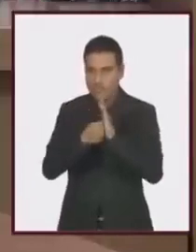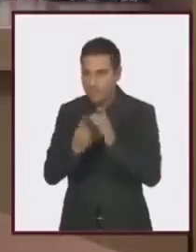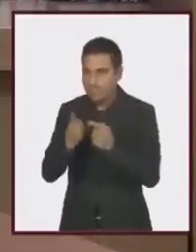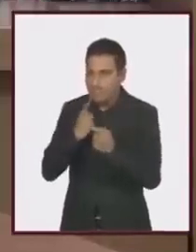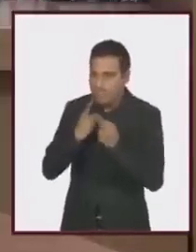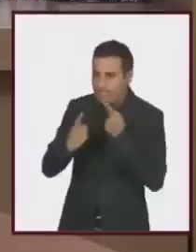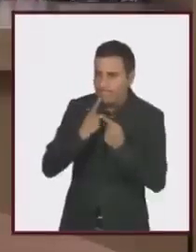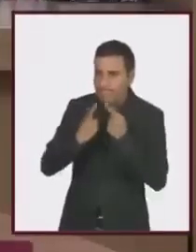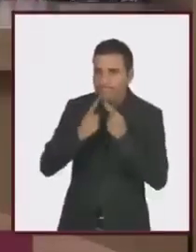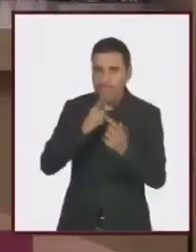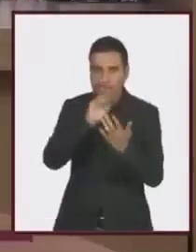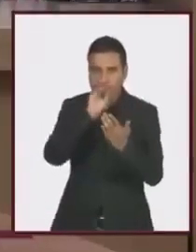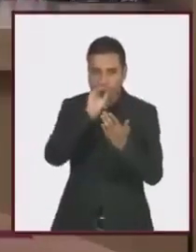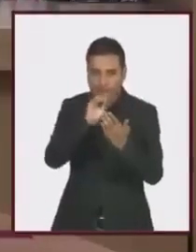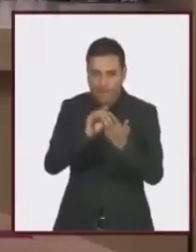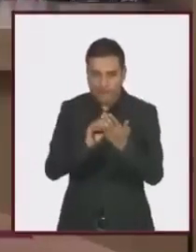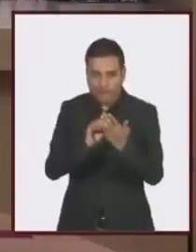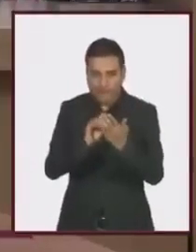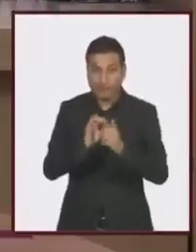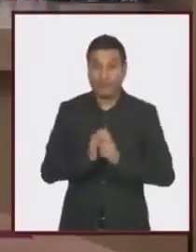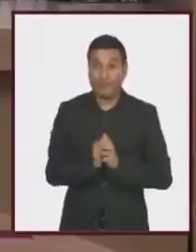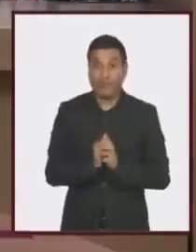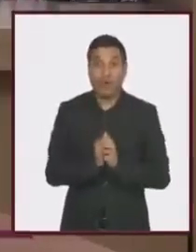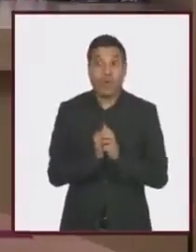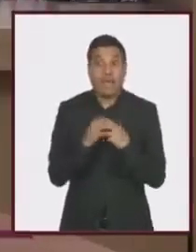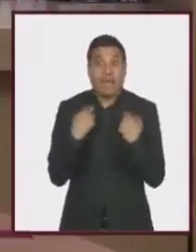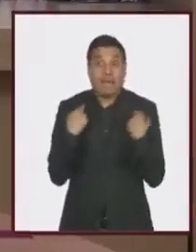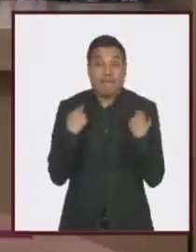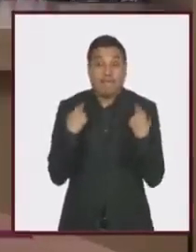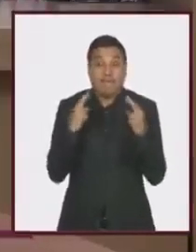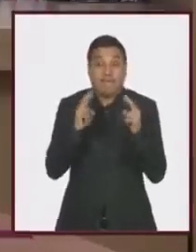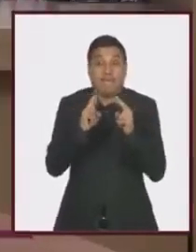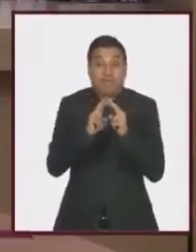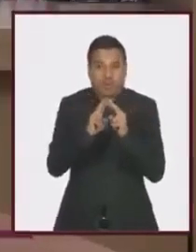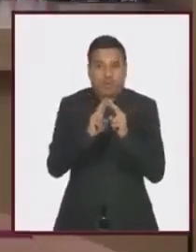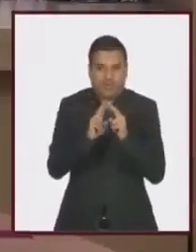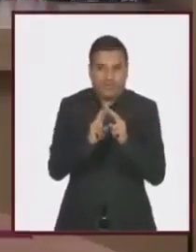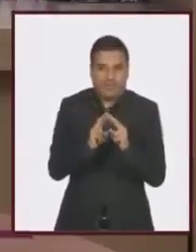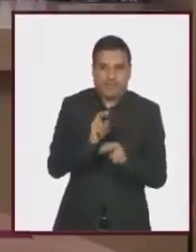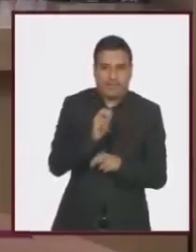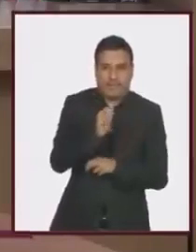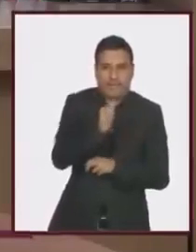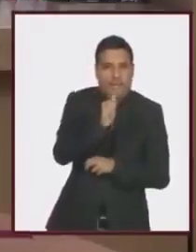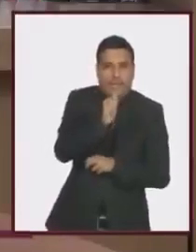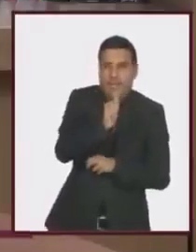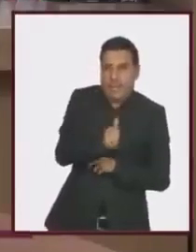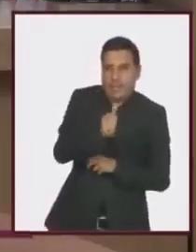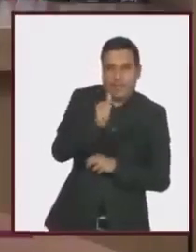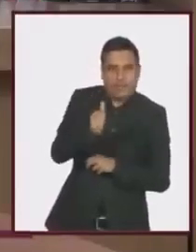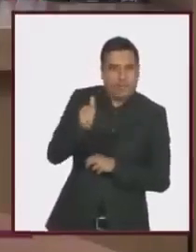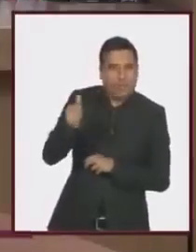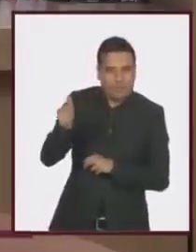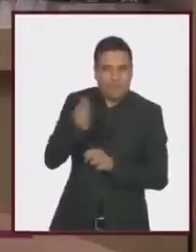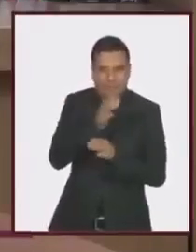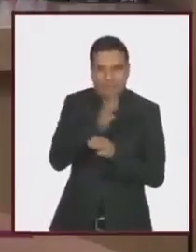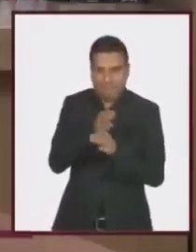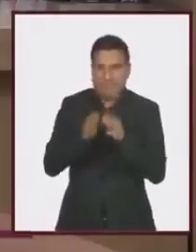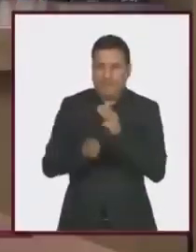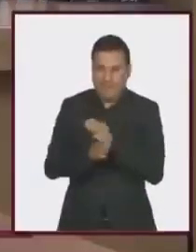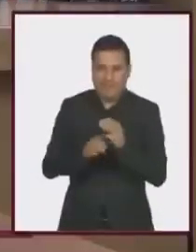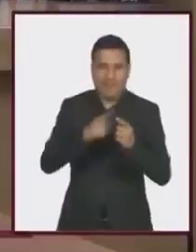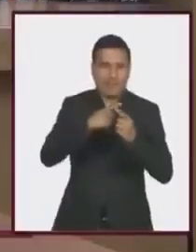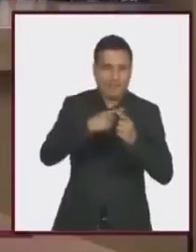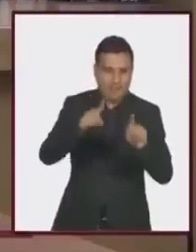distintos grupos de maestros que trabajan cada una de las asignaturas que